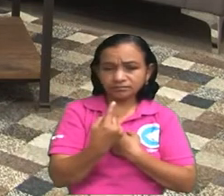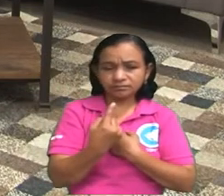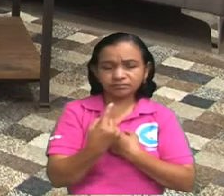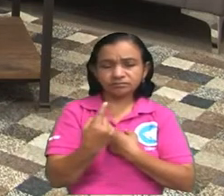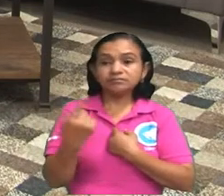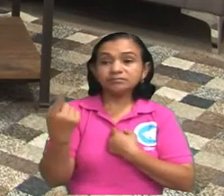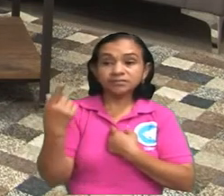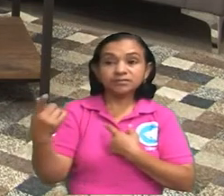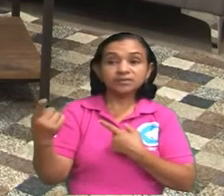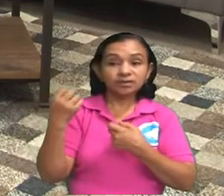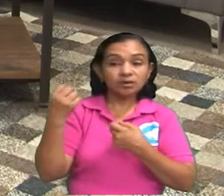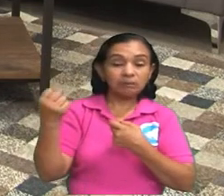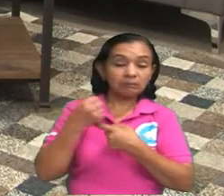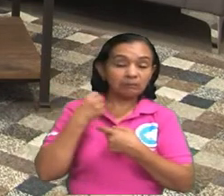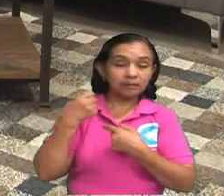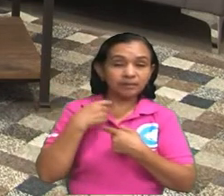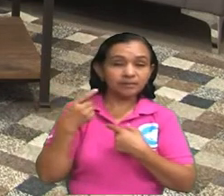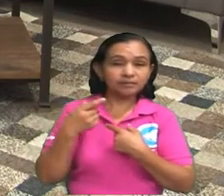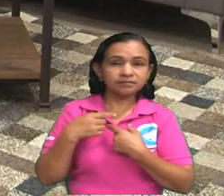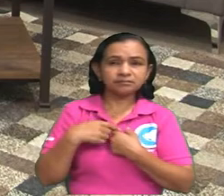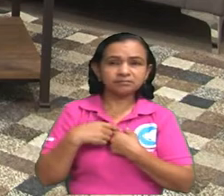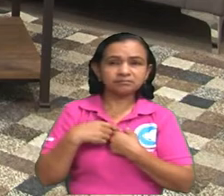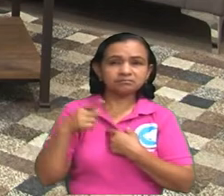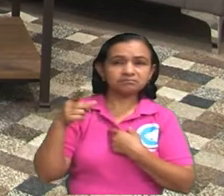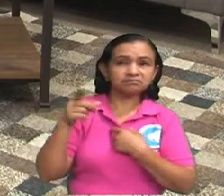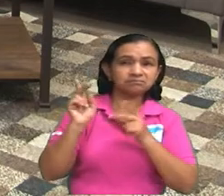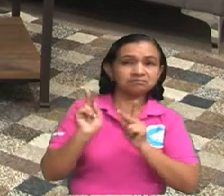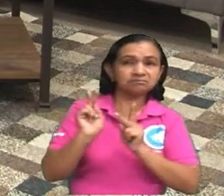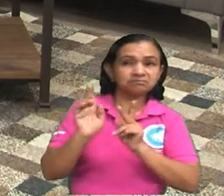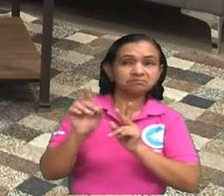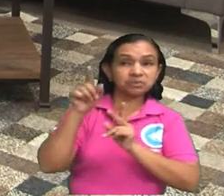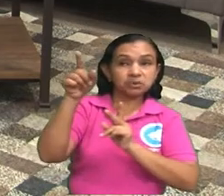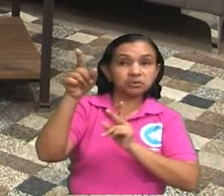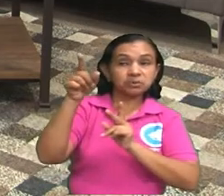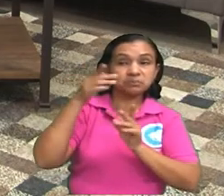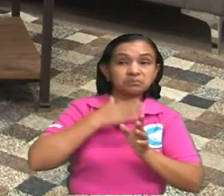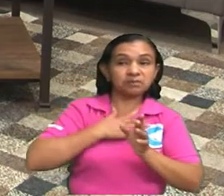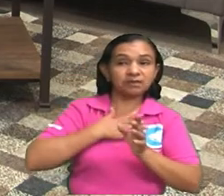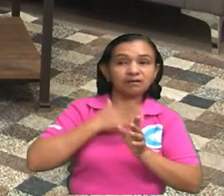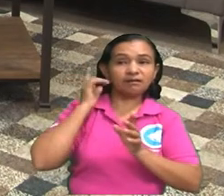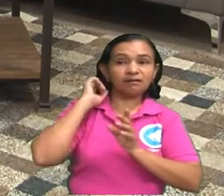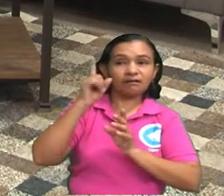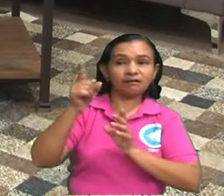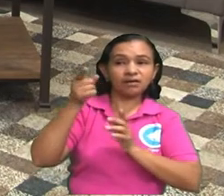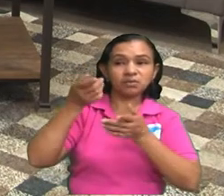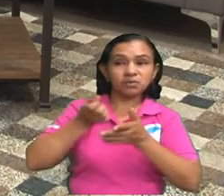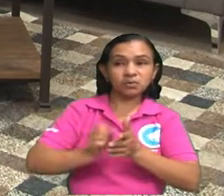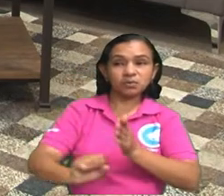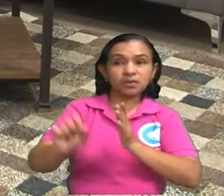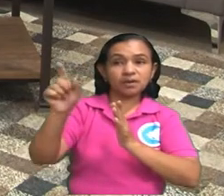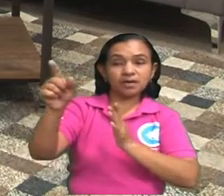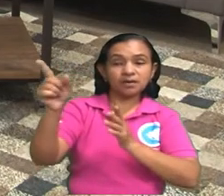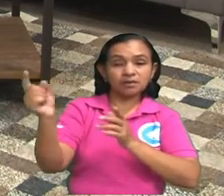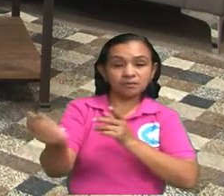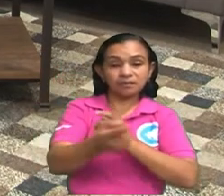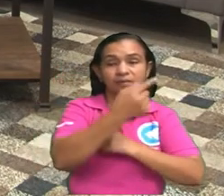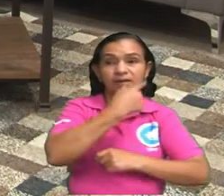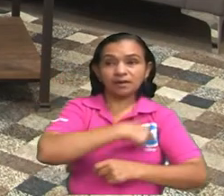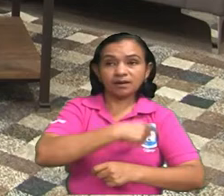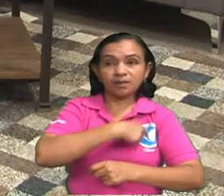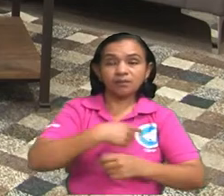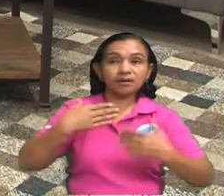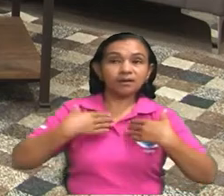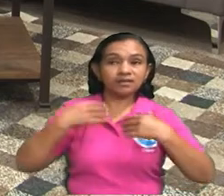a frente. Y él le dijo, bueno, mi venganza personal es que tu hijo vaya a la escuela, que tu hijo tenga salud y tenga